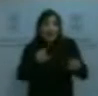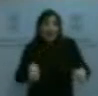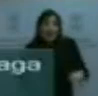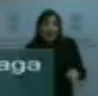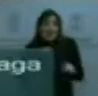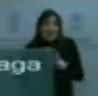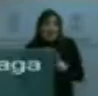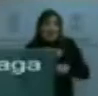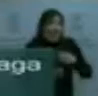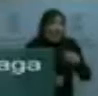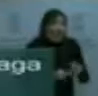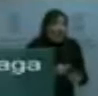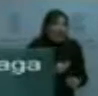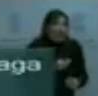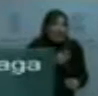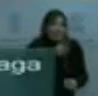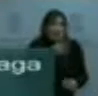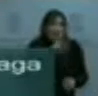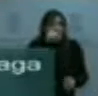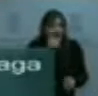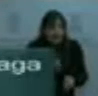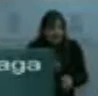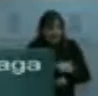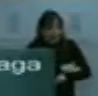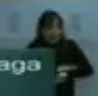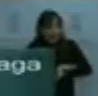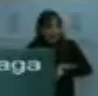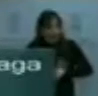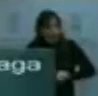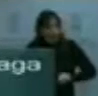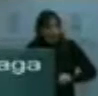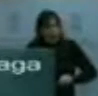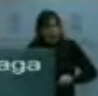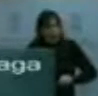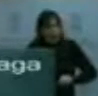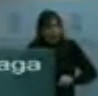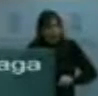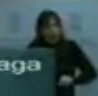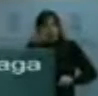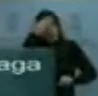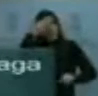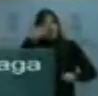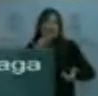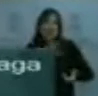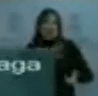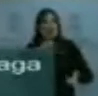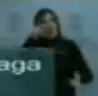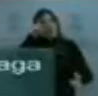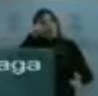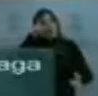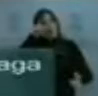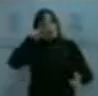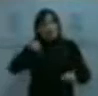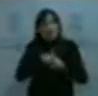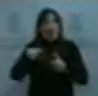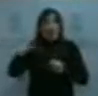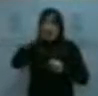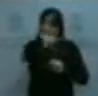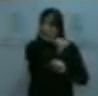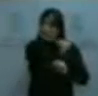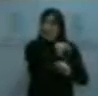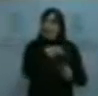unos señores con un señor a la cabeza, al frente, que se llamaba el señor Zapatero, que era un iluminado, aquel que decía que la tierra era del viento